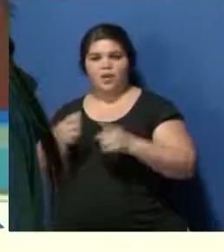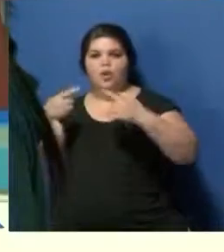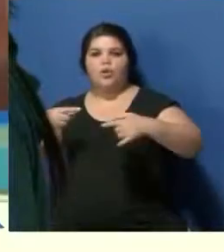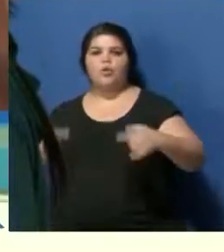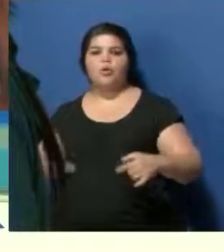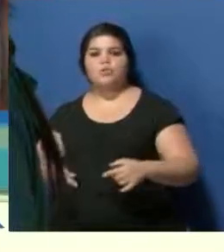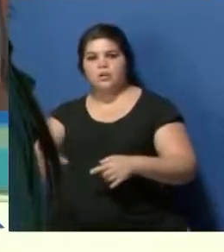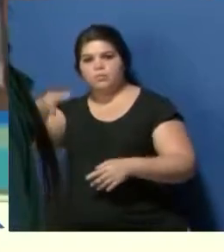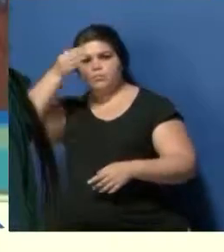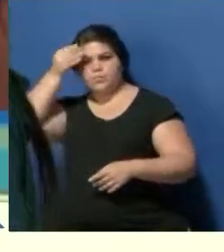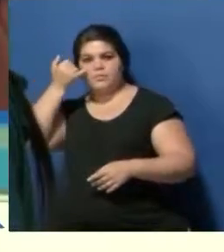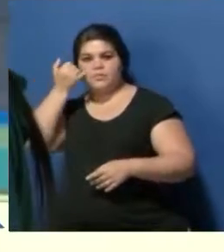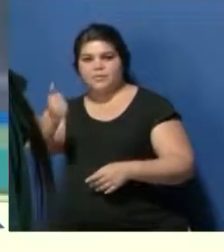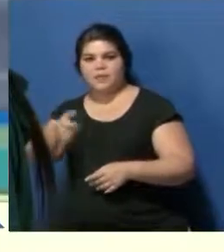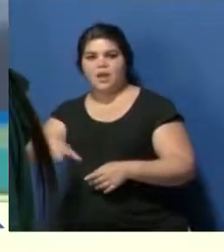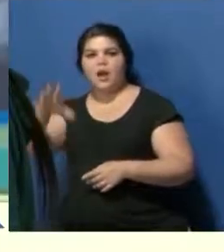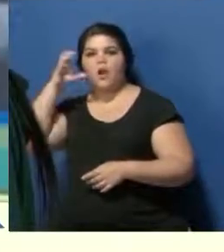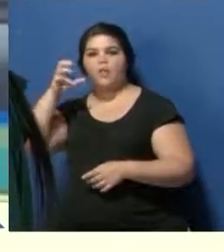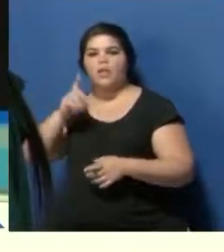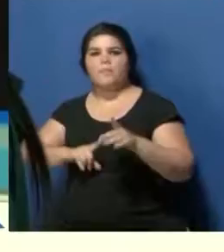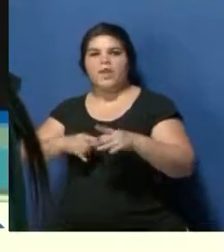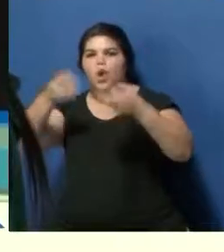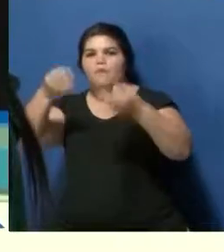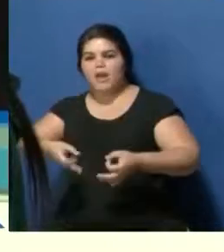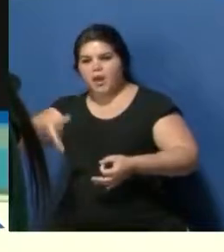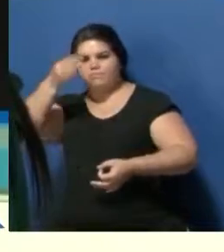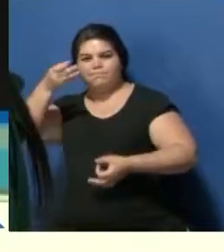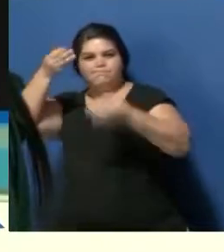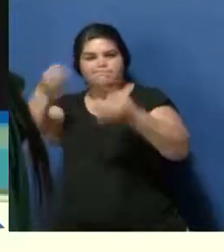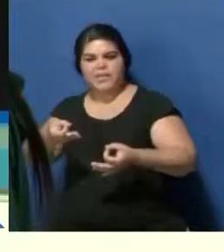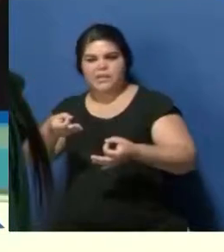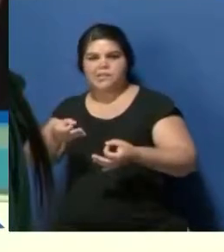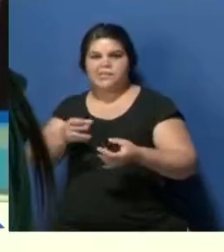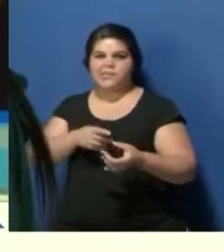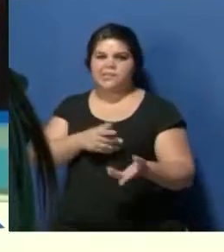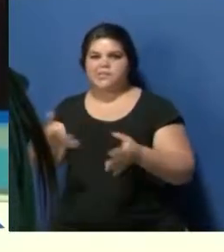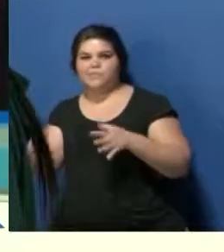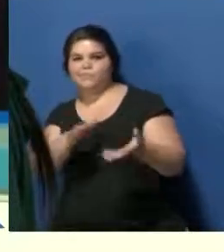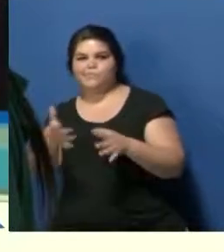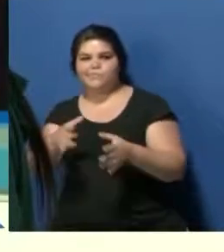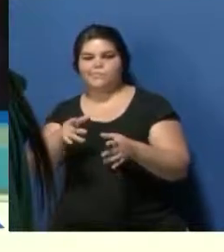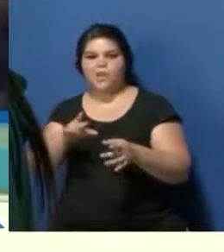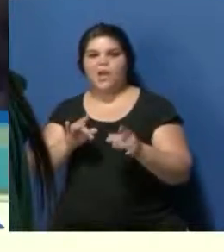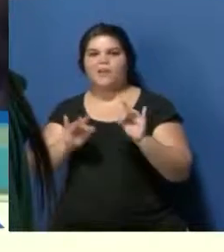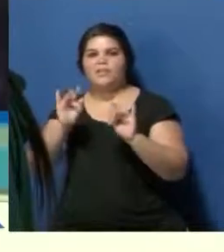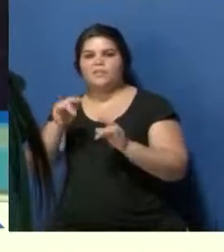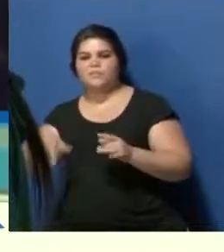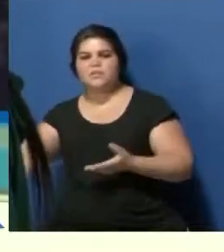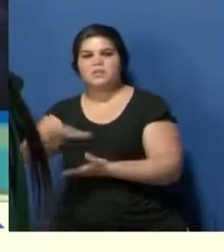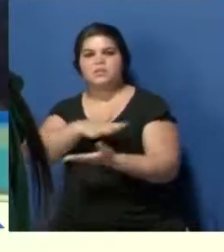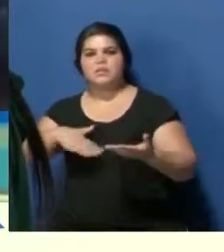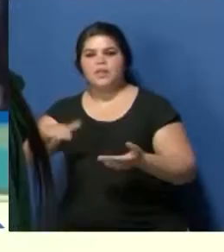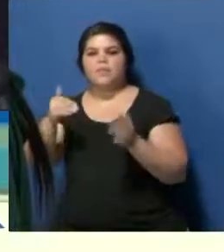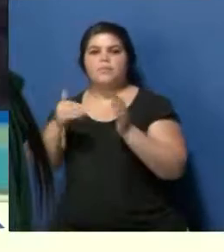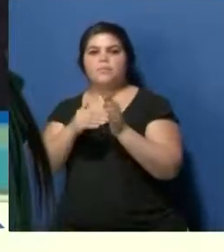del pueblo permanecen en forma difusa en una especie de memoria colectiva que reaparece en cuanto las condiciones se